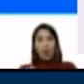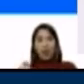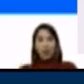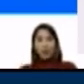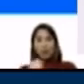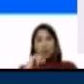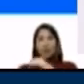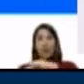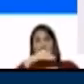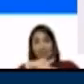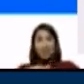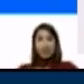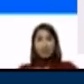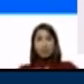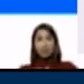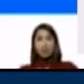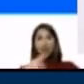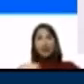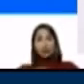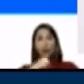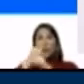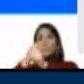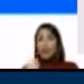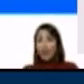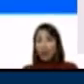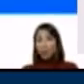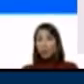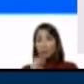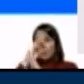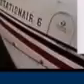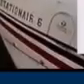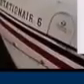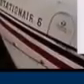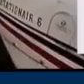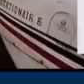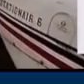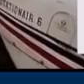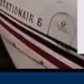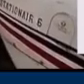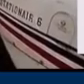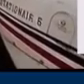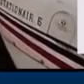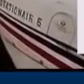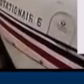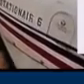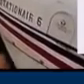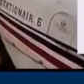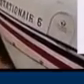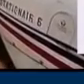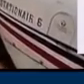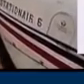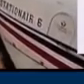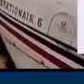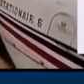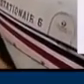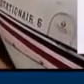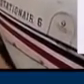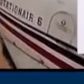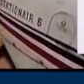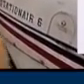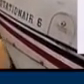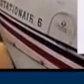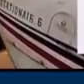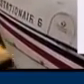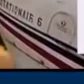cambiar radicalmente, radicalmente. El país necesita resetearse, el país necesita una ruptura